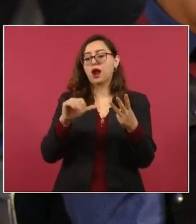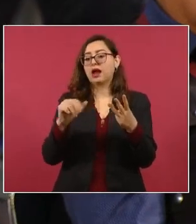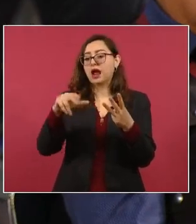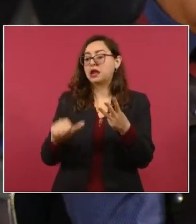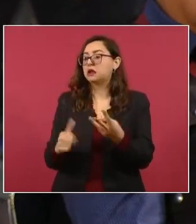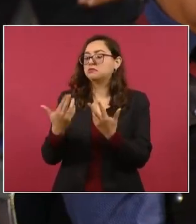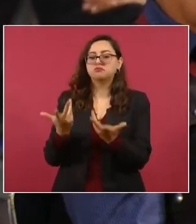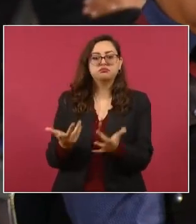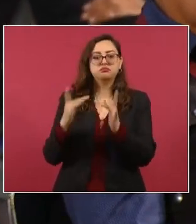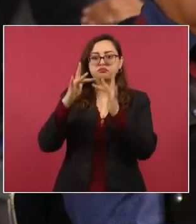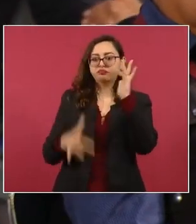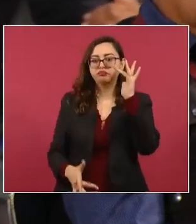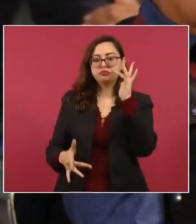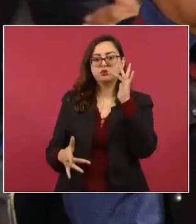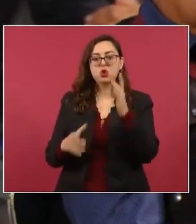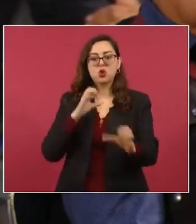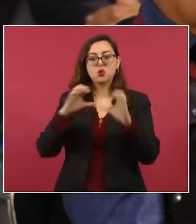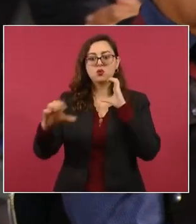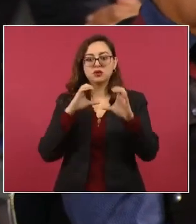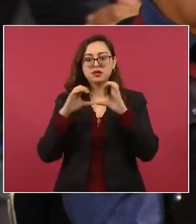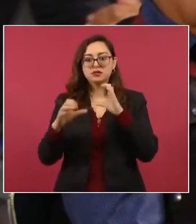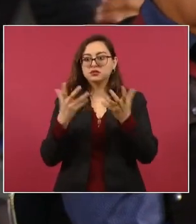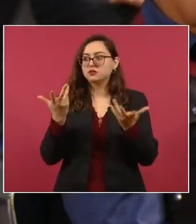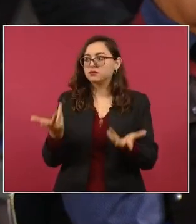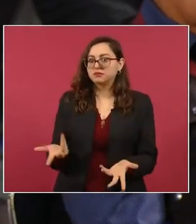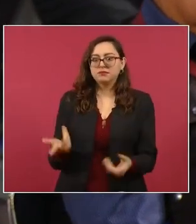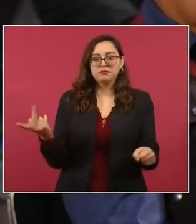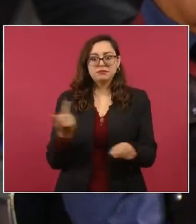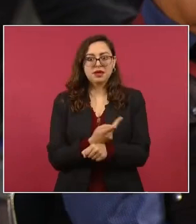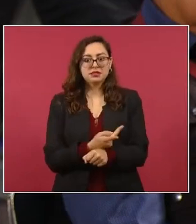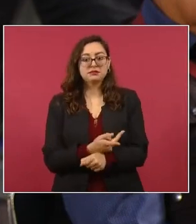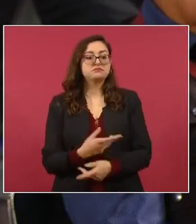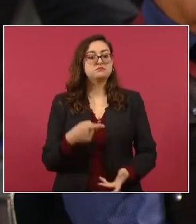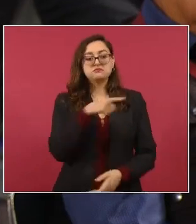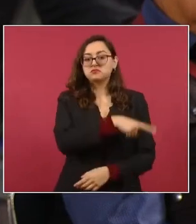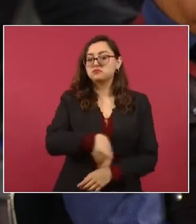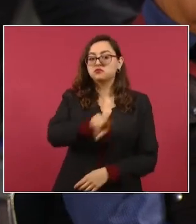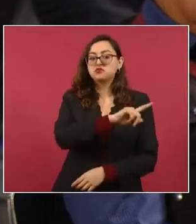exigirles pues derecho de piso. Así lo denunció